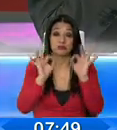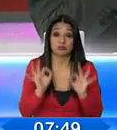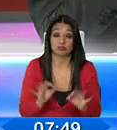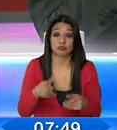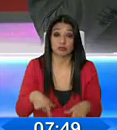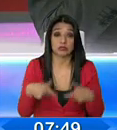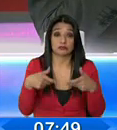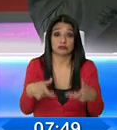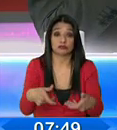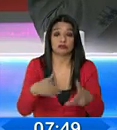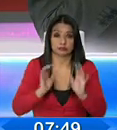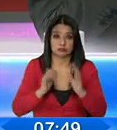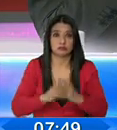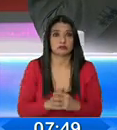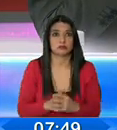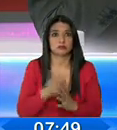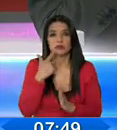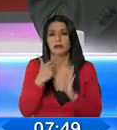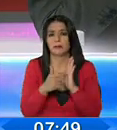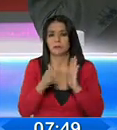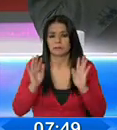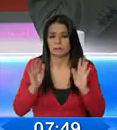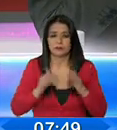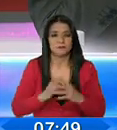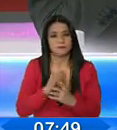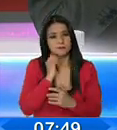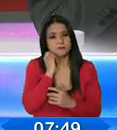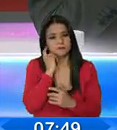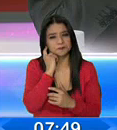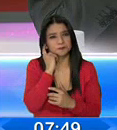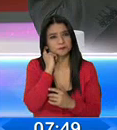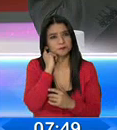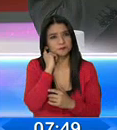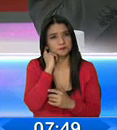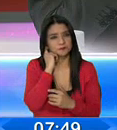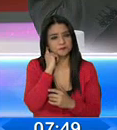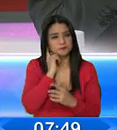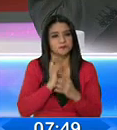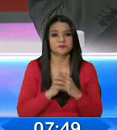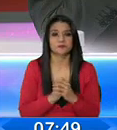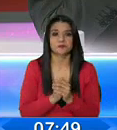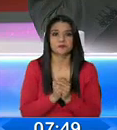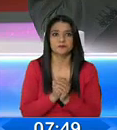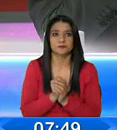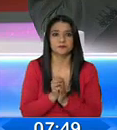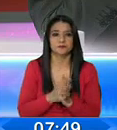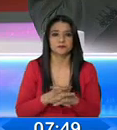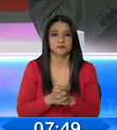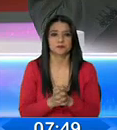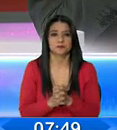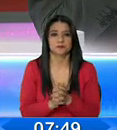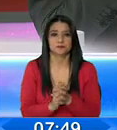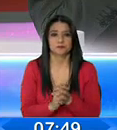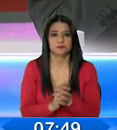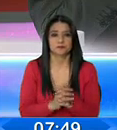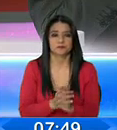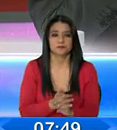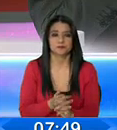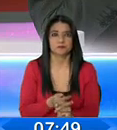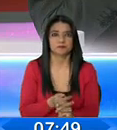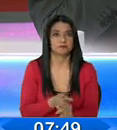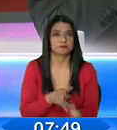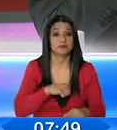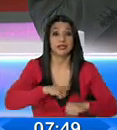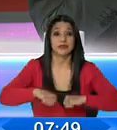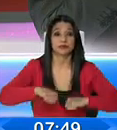previsto. Los ejemplos que yo puedo dar son precisamente aquellos en donde, en el caso de